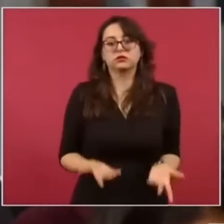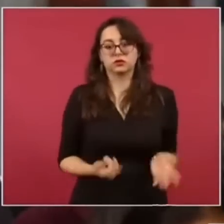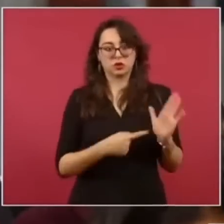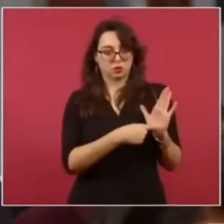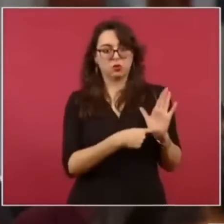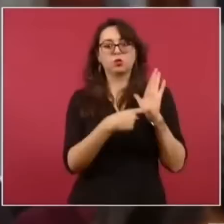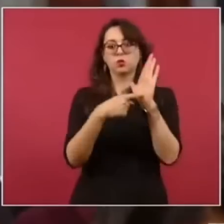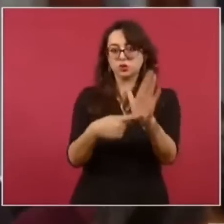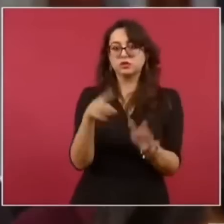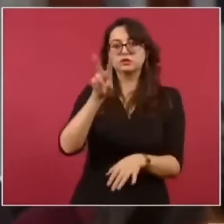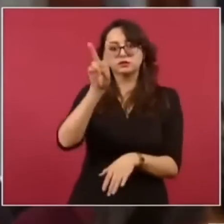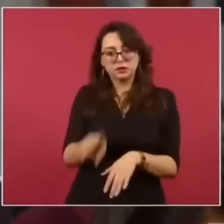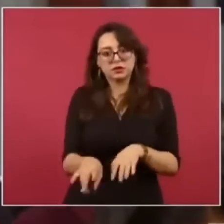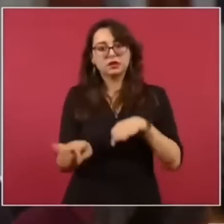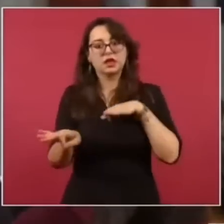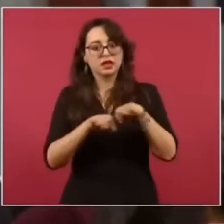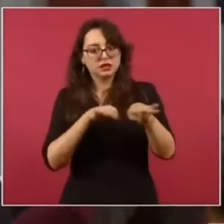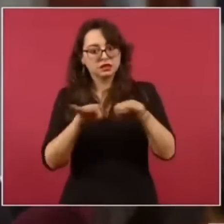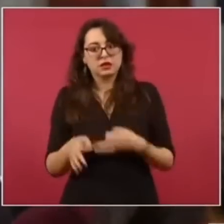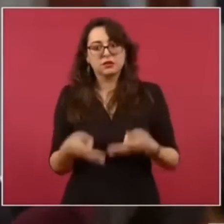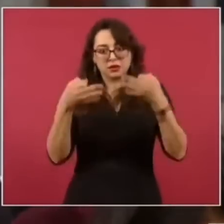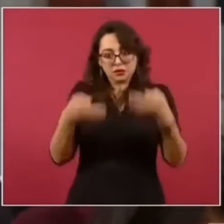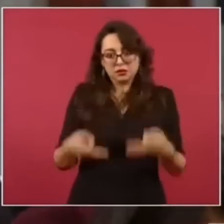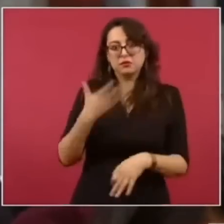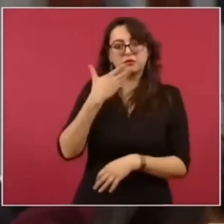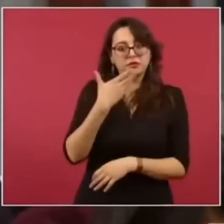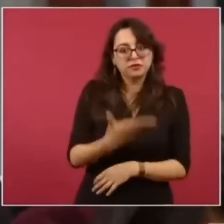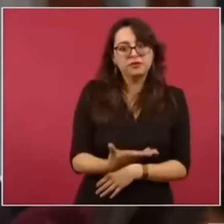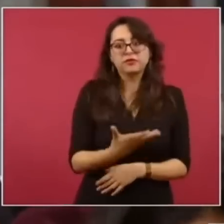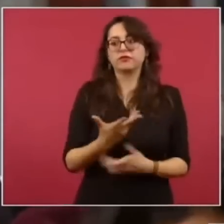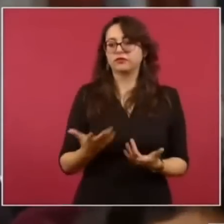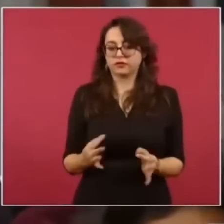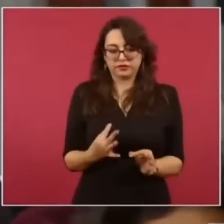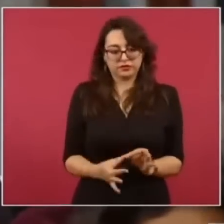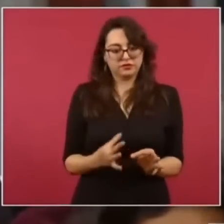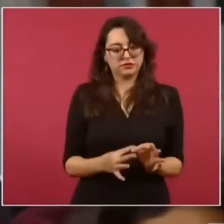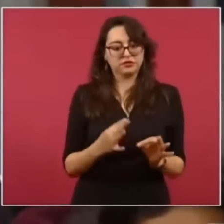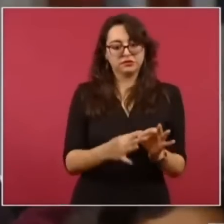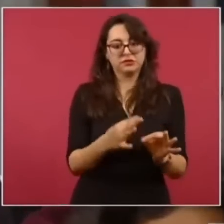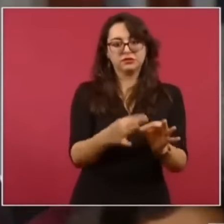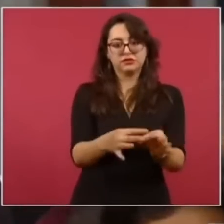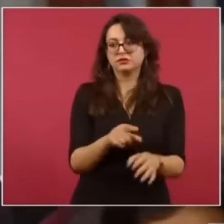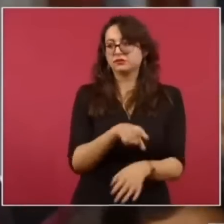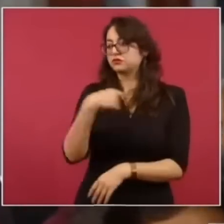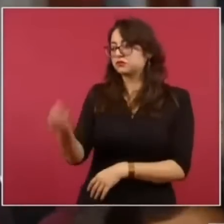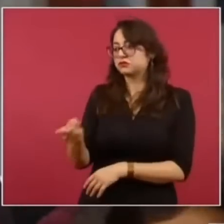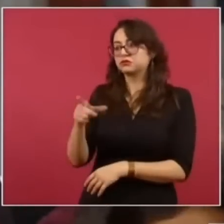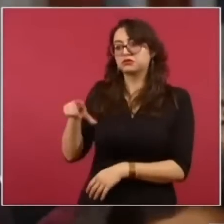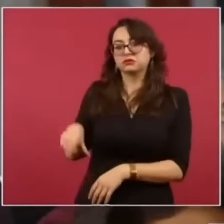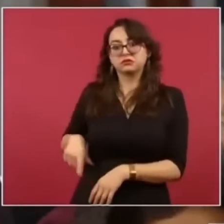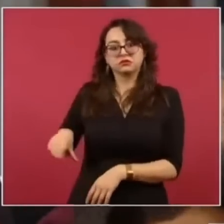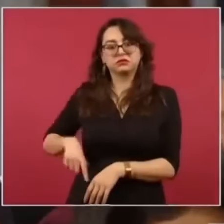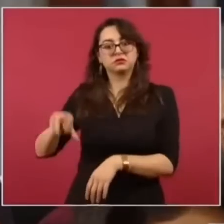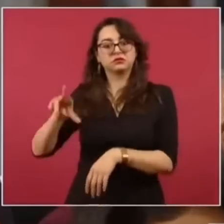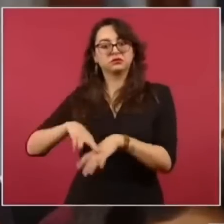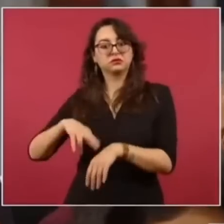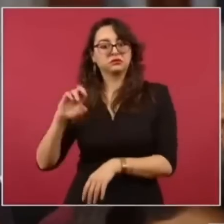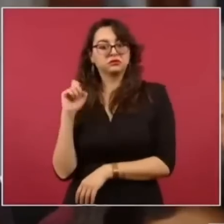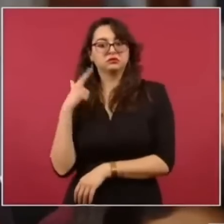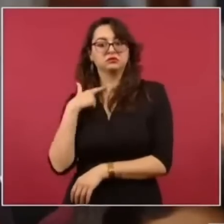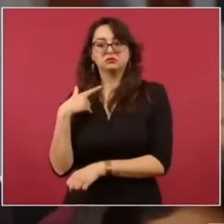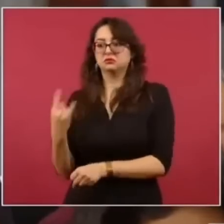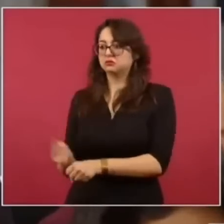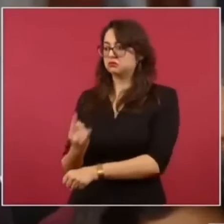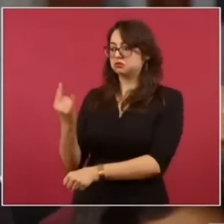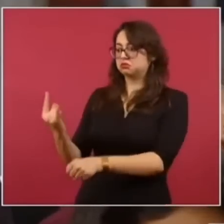demostrando con hechos cuál es la prioridad del actual gobierno en Tamaulipas y superando al panista en su primer año de gobierno. Estos